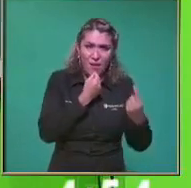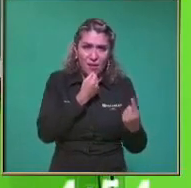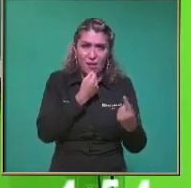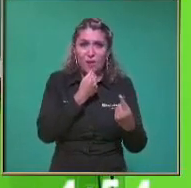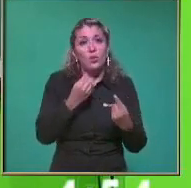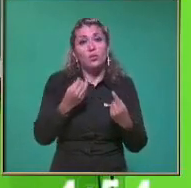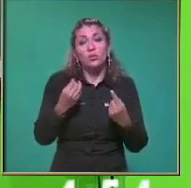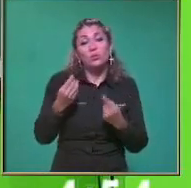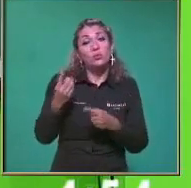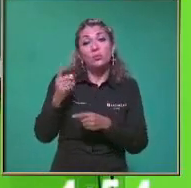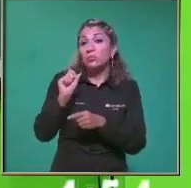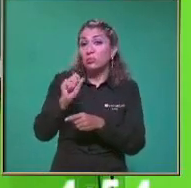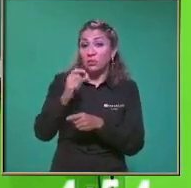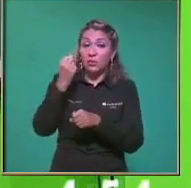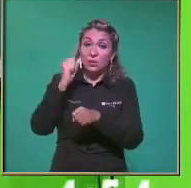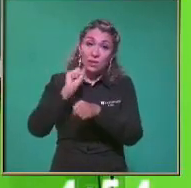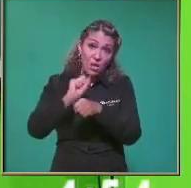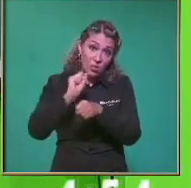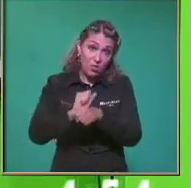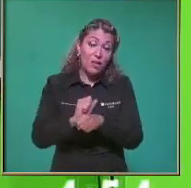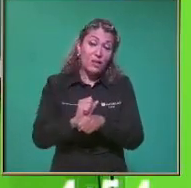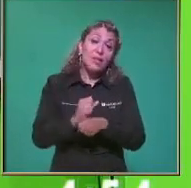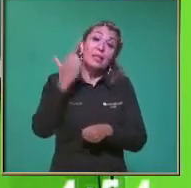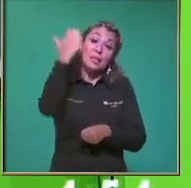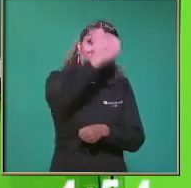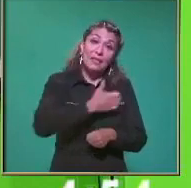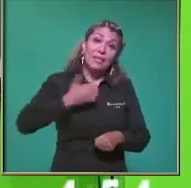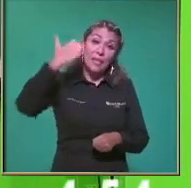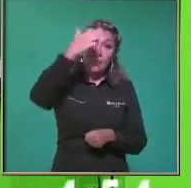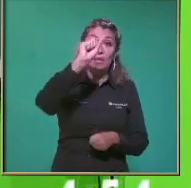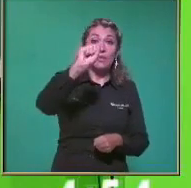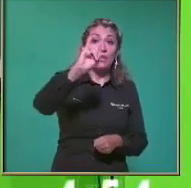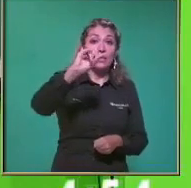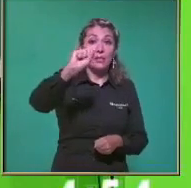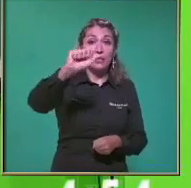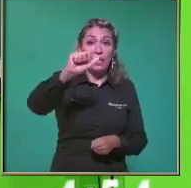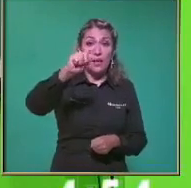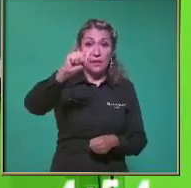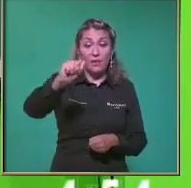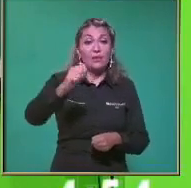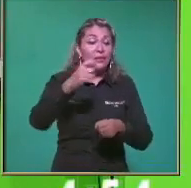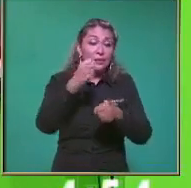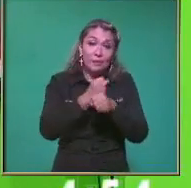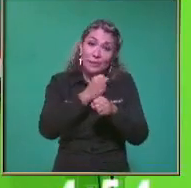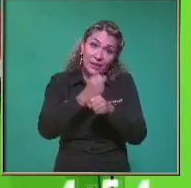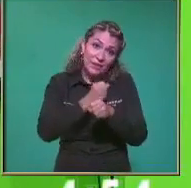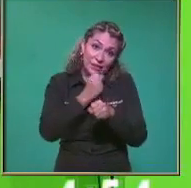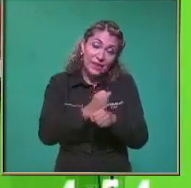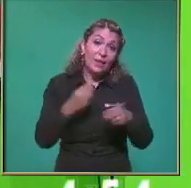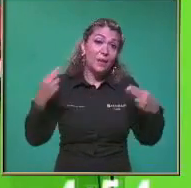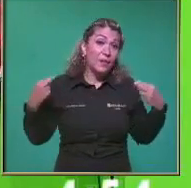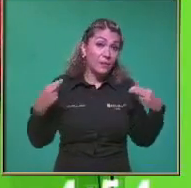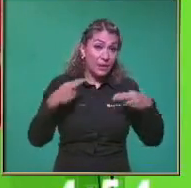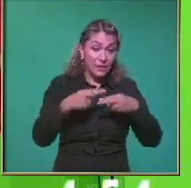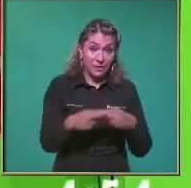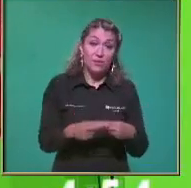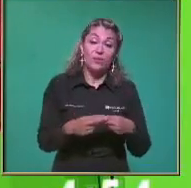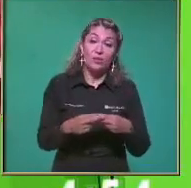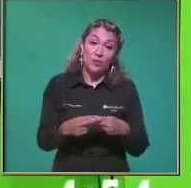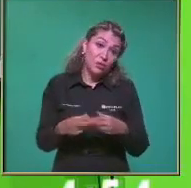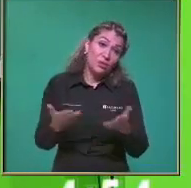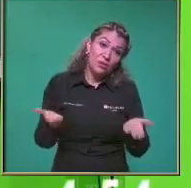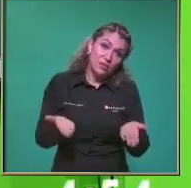haciendo, pero también lo están haciendo, lo estamos haciendo los tres grados de secundaria. Entonces, hay que estar pendientes de sus maestros porque está esa